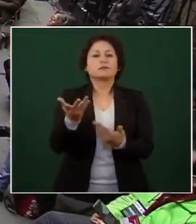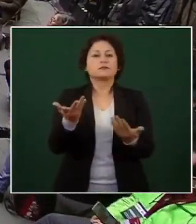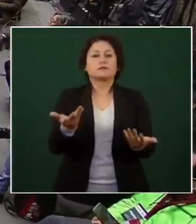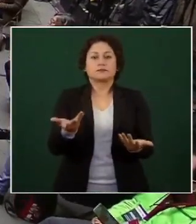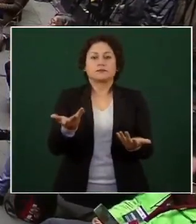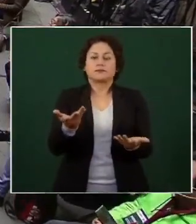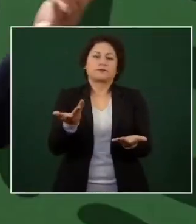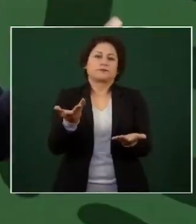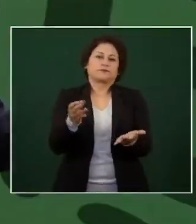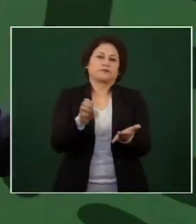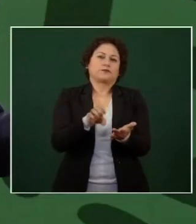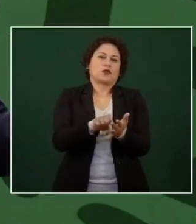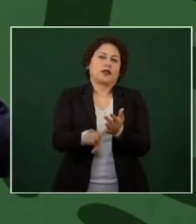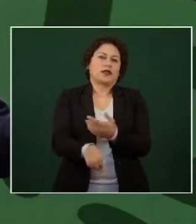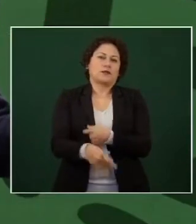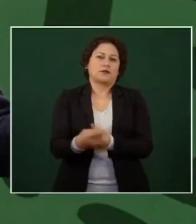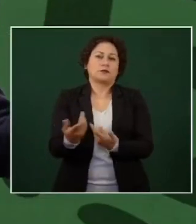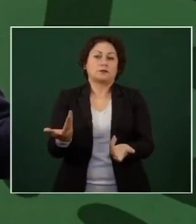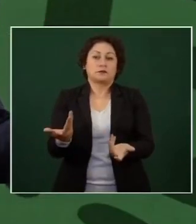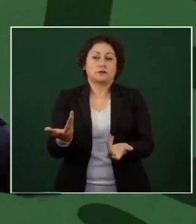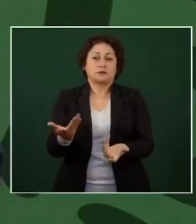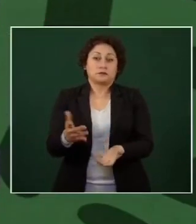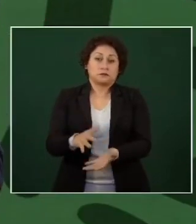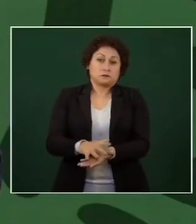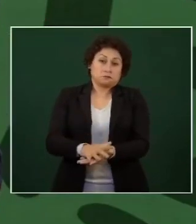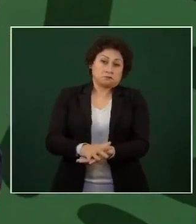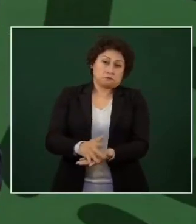iba a llegar a tener,